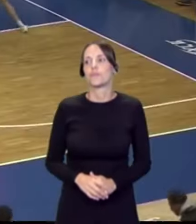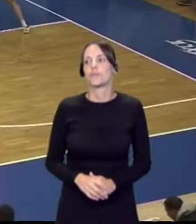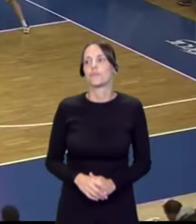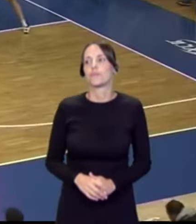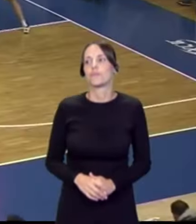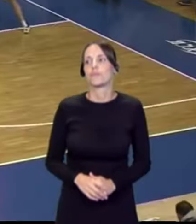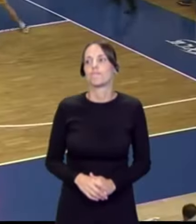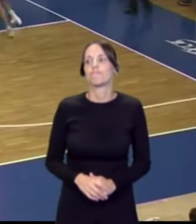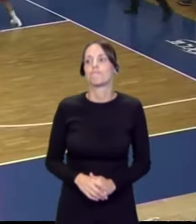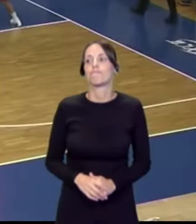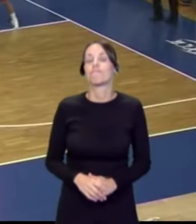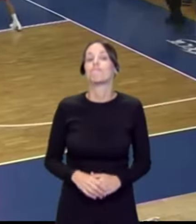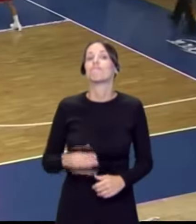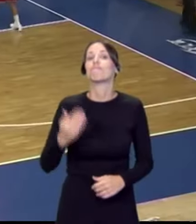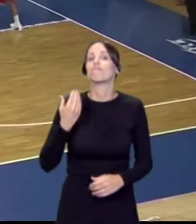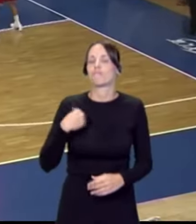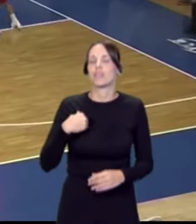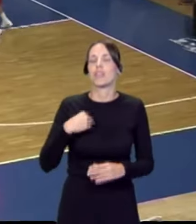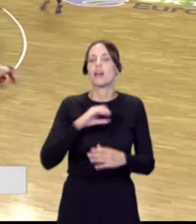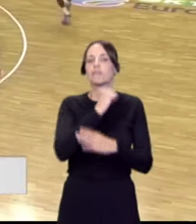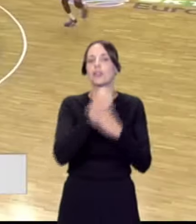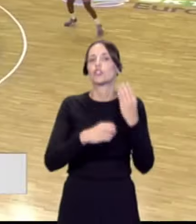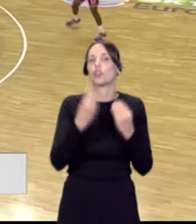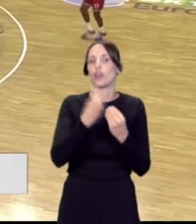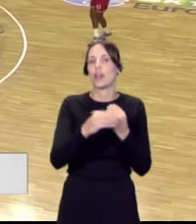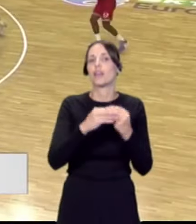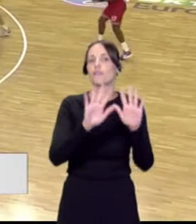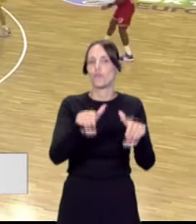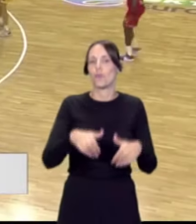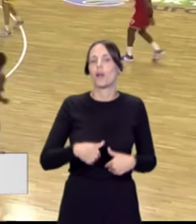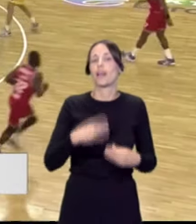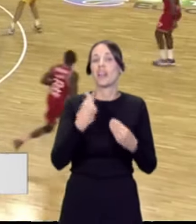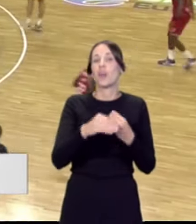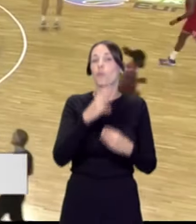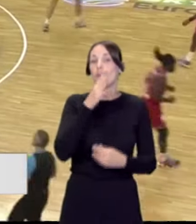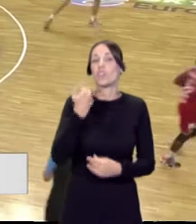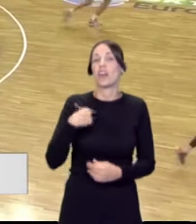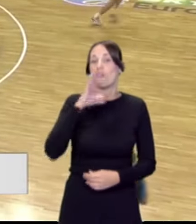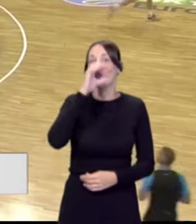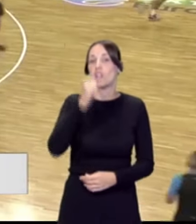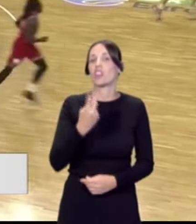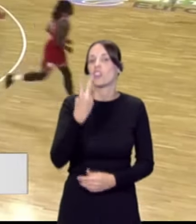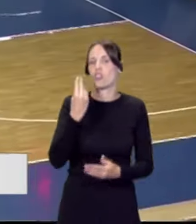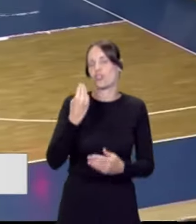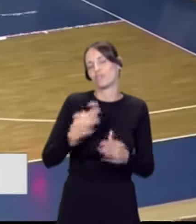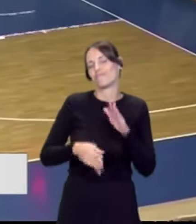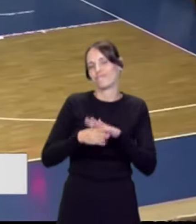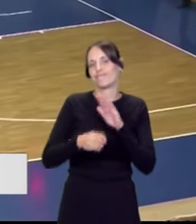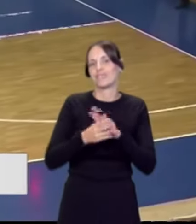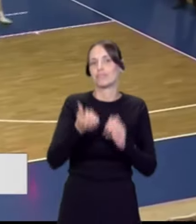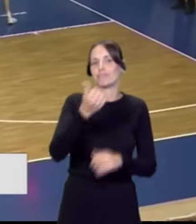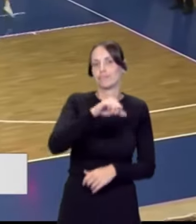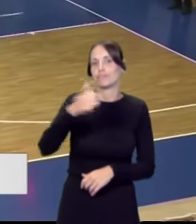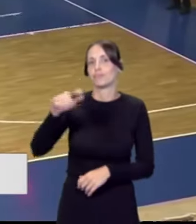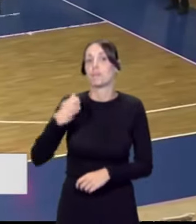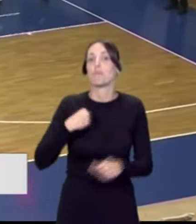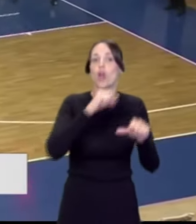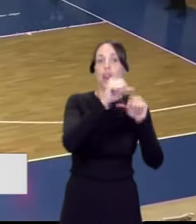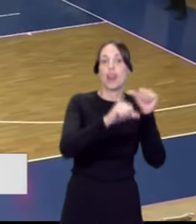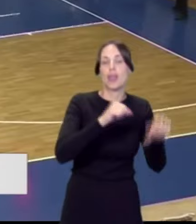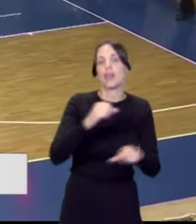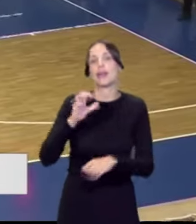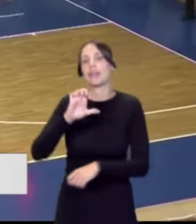6-6. Y ya regresó a Gran Canaria el Dreamland después de cosechar en Bulgaria su segunda derrota seguida entre Liga y Eurocup. Fue ante el Hapoel de Tel